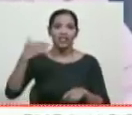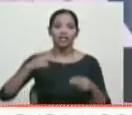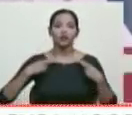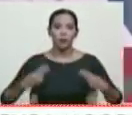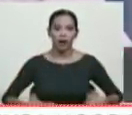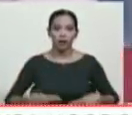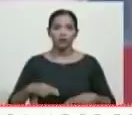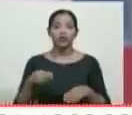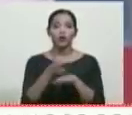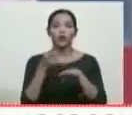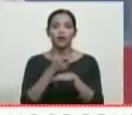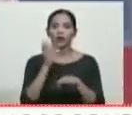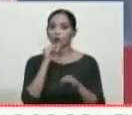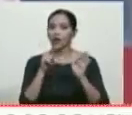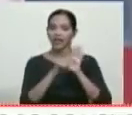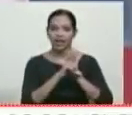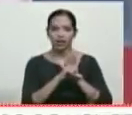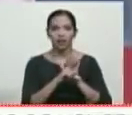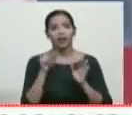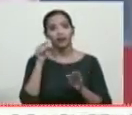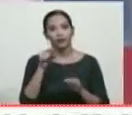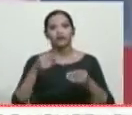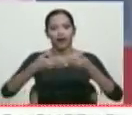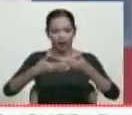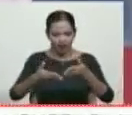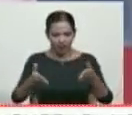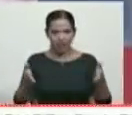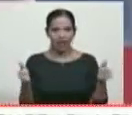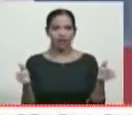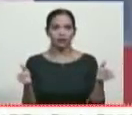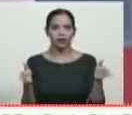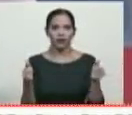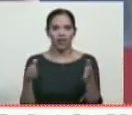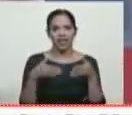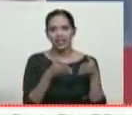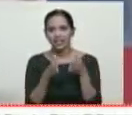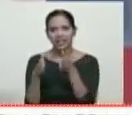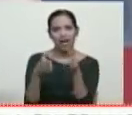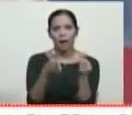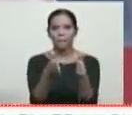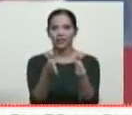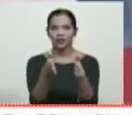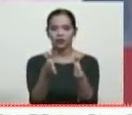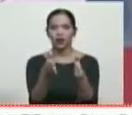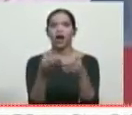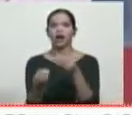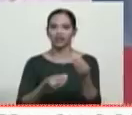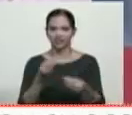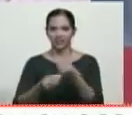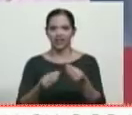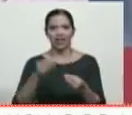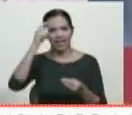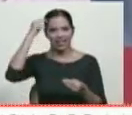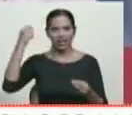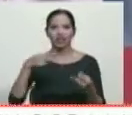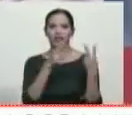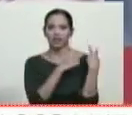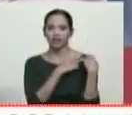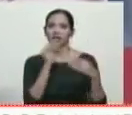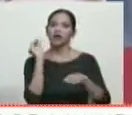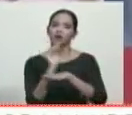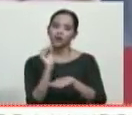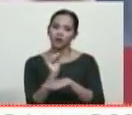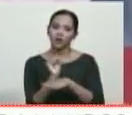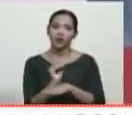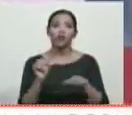Estado forajido, prácticamente tú estás abriendo el camino a que se pueda aplicar la teoría de la responsabilidad de proteger, en donde